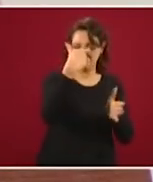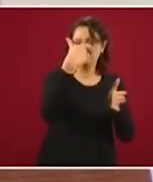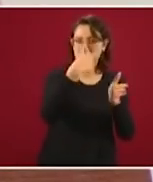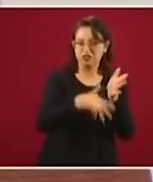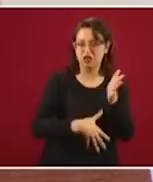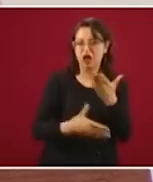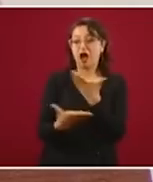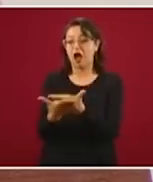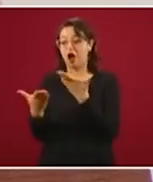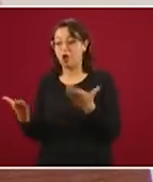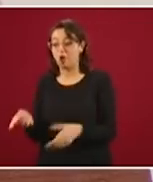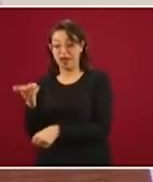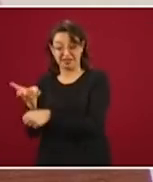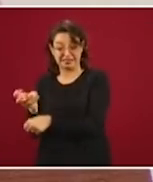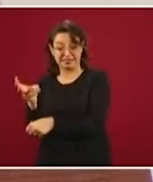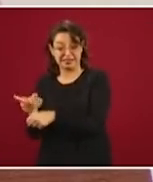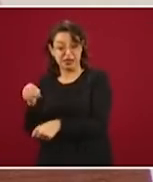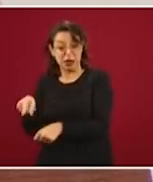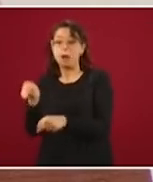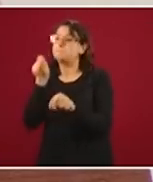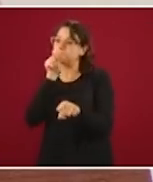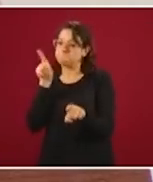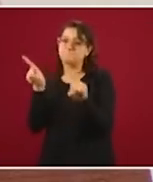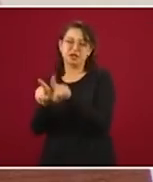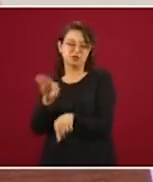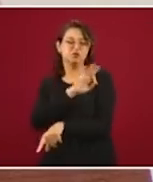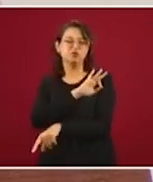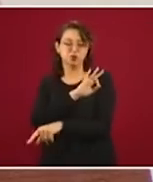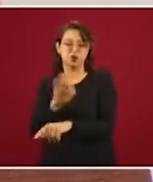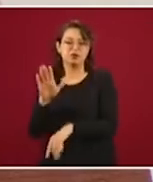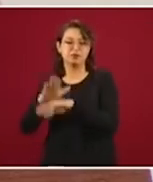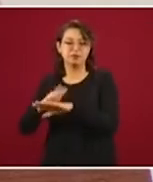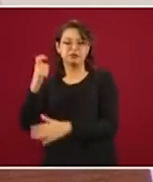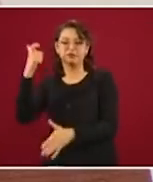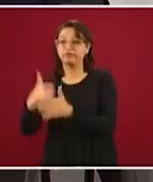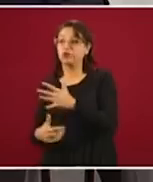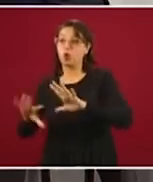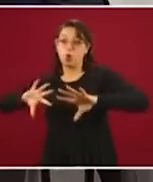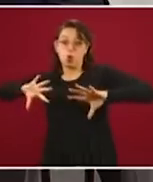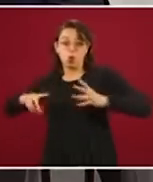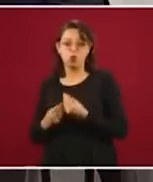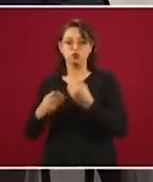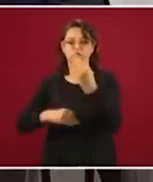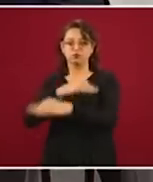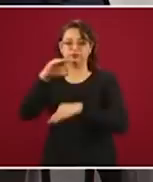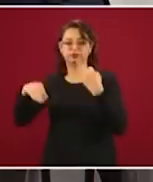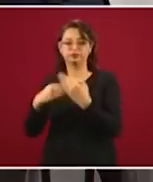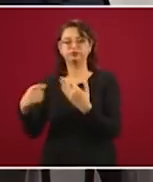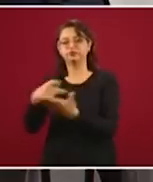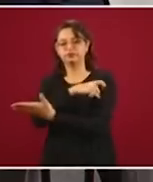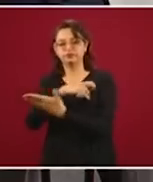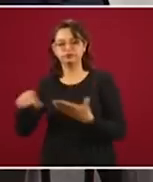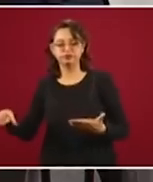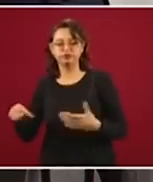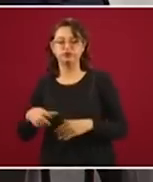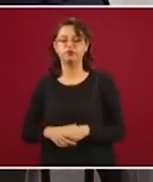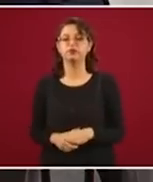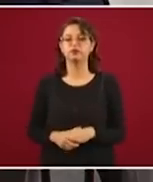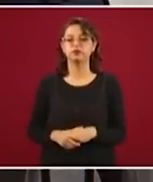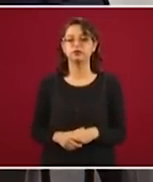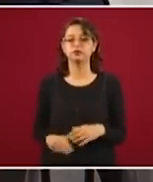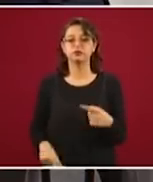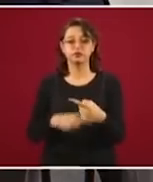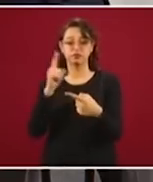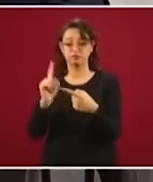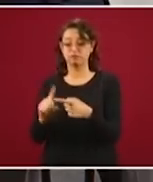consideramos que vamos a poder lograr los mismos propósitos que logramos con la compra consolidada de medicamentos. Número uno, tener los